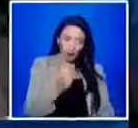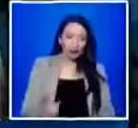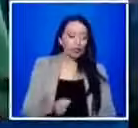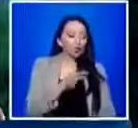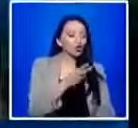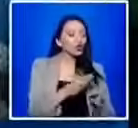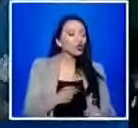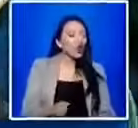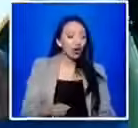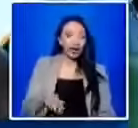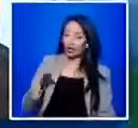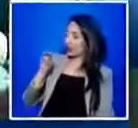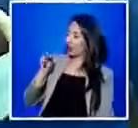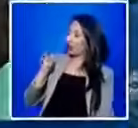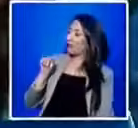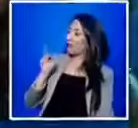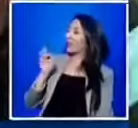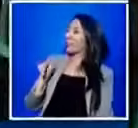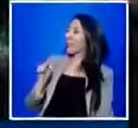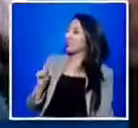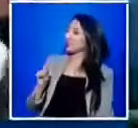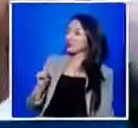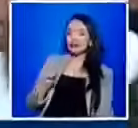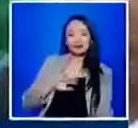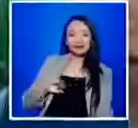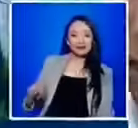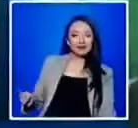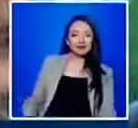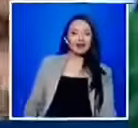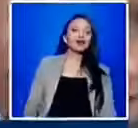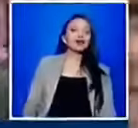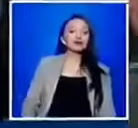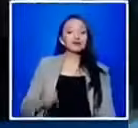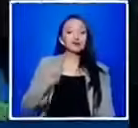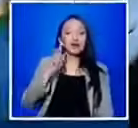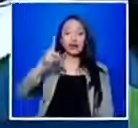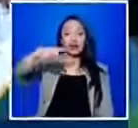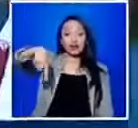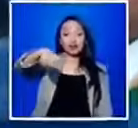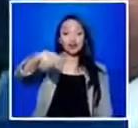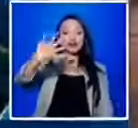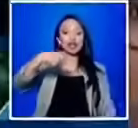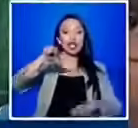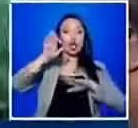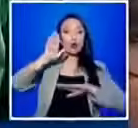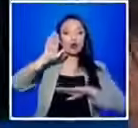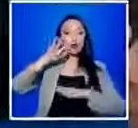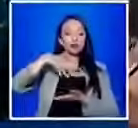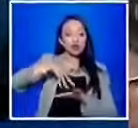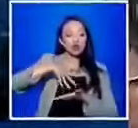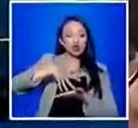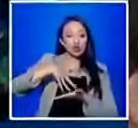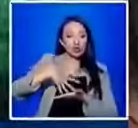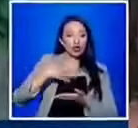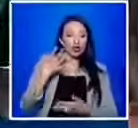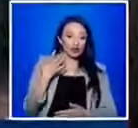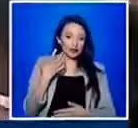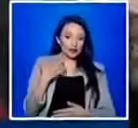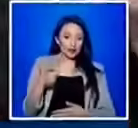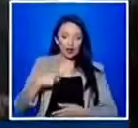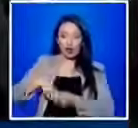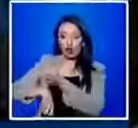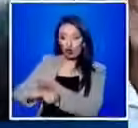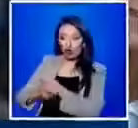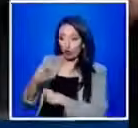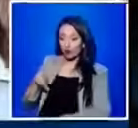¿Cuál es su nombre? Matías Castillo. Matías, muy bien. Matías se va a comprometer a estudiar, a ponerle cariño a las materias aparte del fútbol.